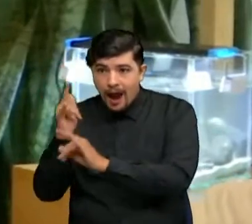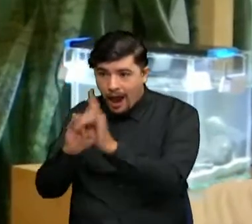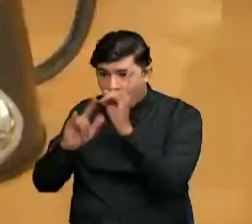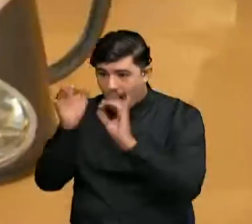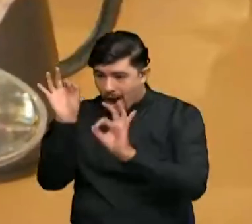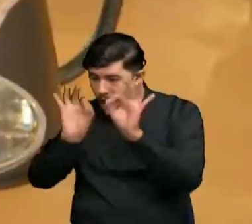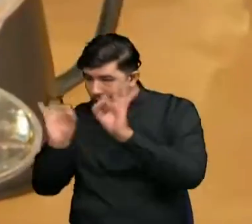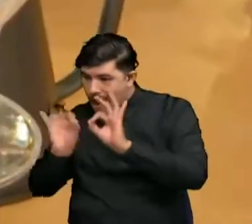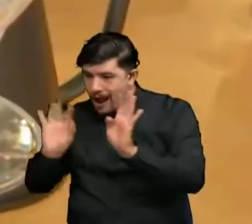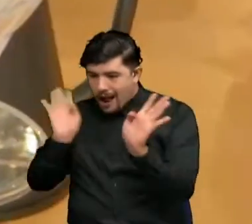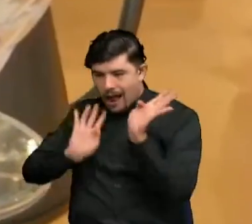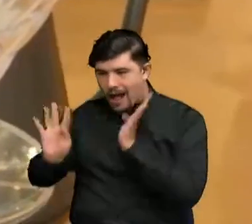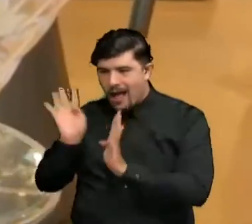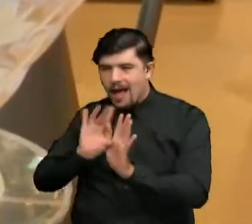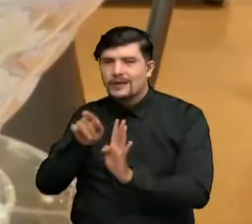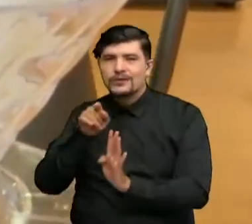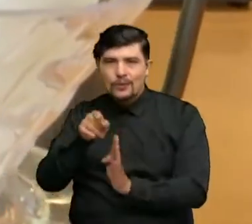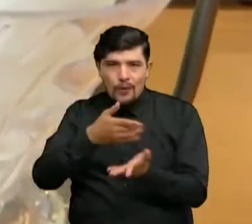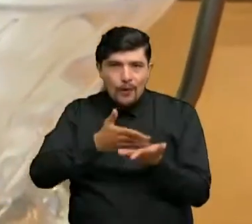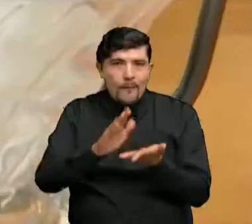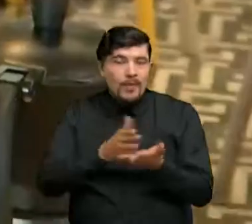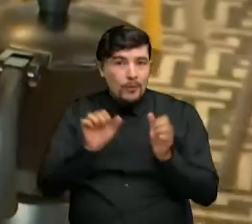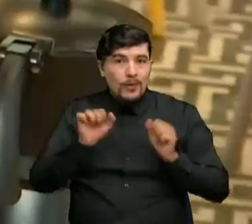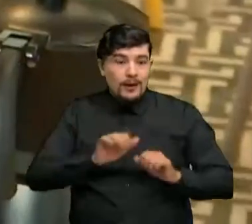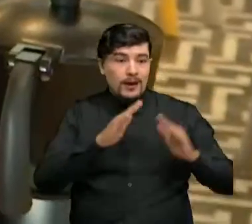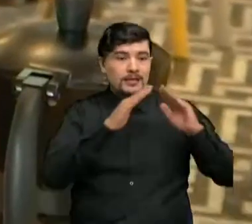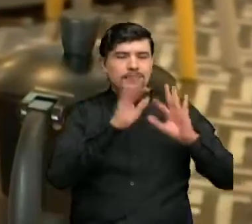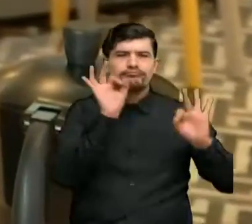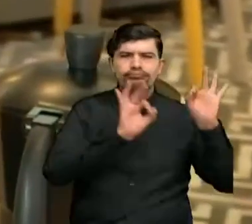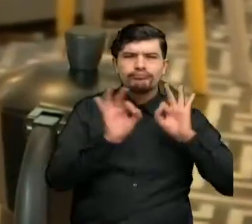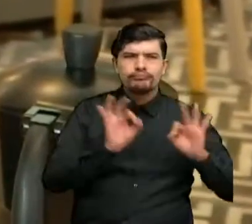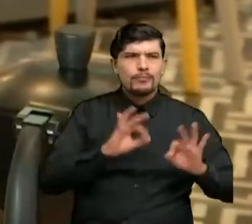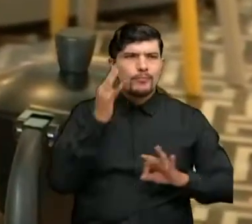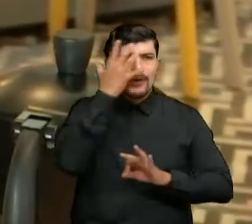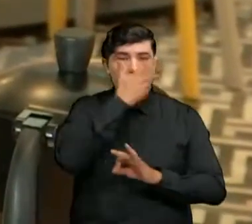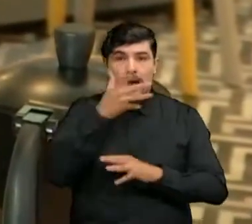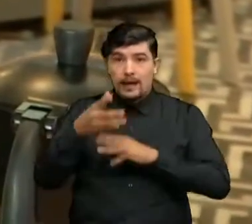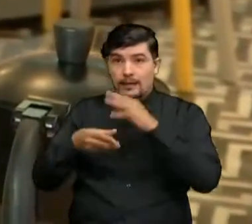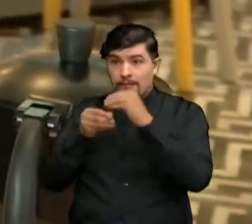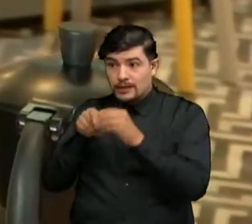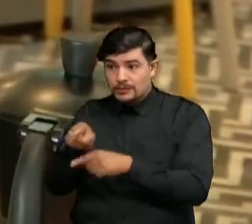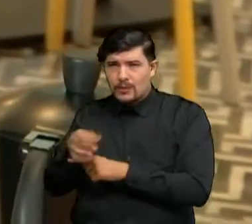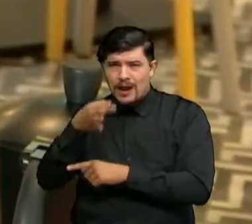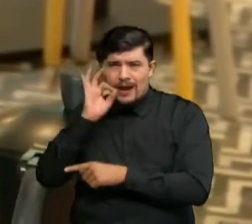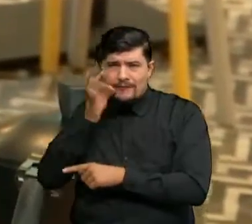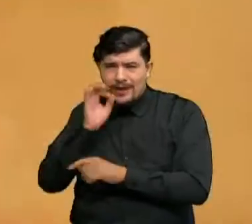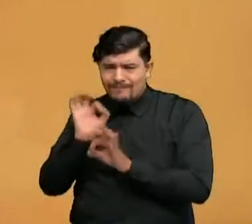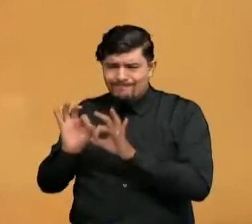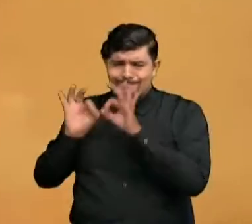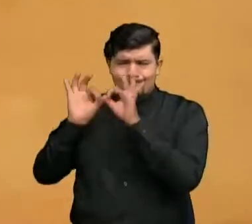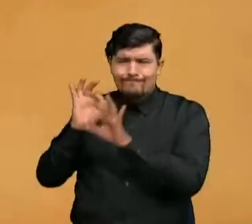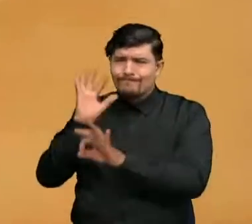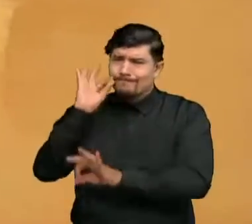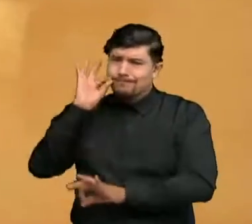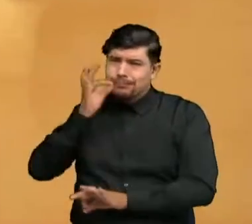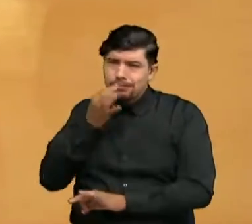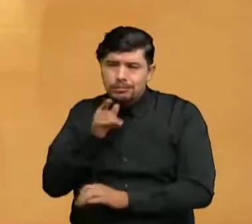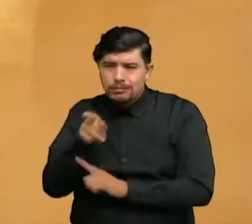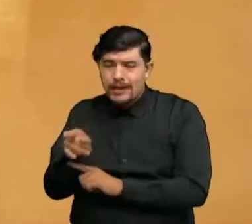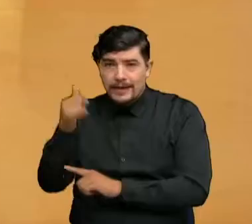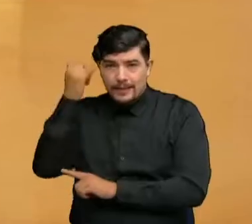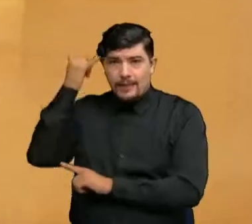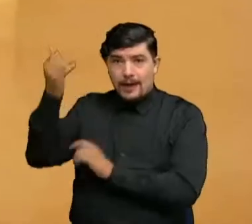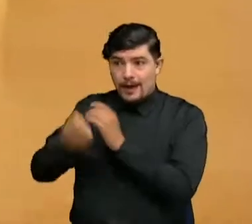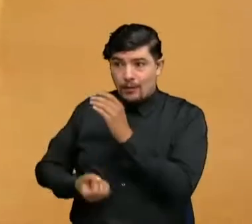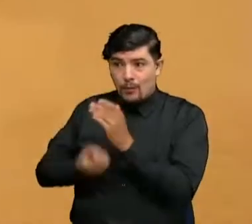hogares vida y naturaleza. Aquí se puede degustar también una variedad de cafés orgánicos con novedosas preparaciones realizadas